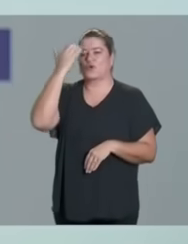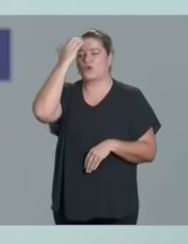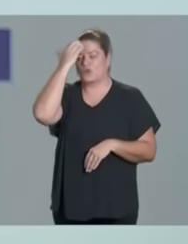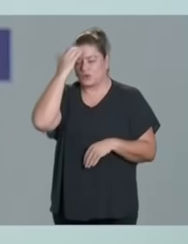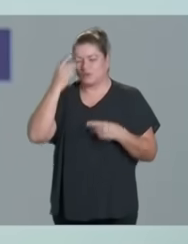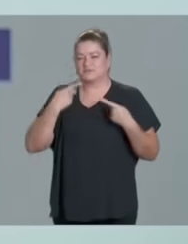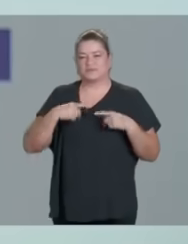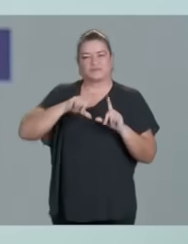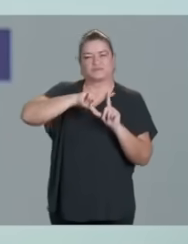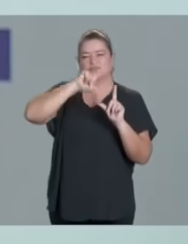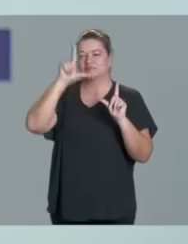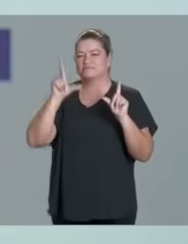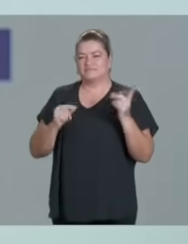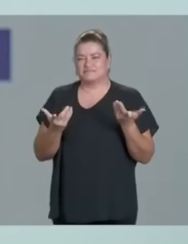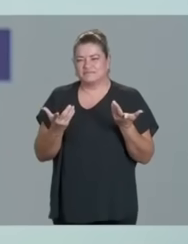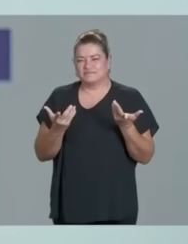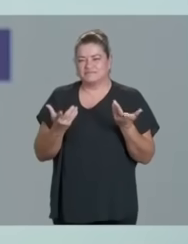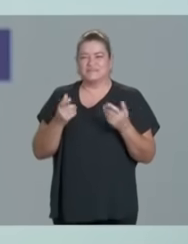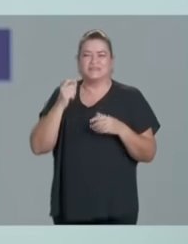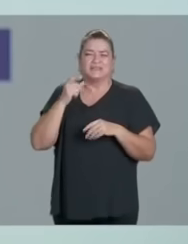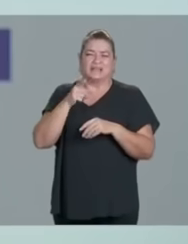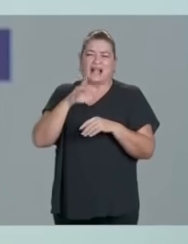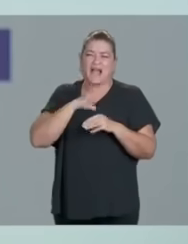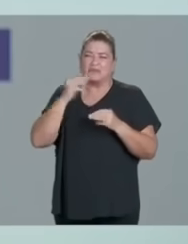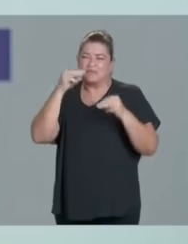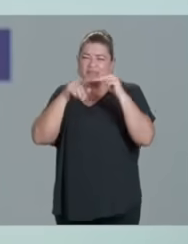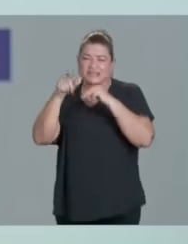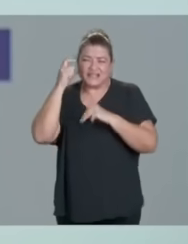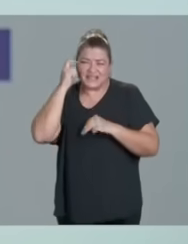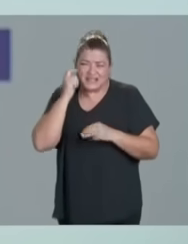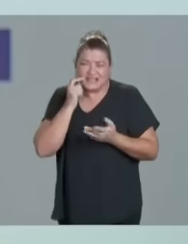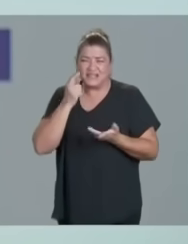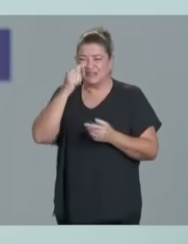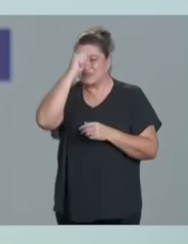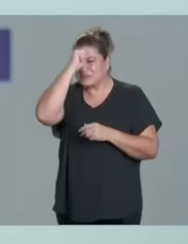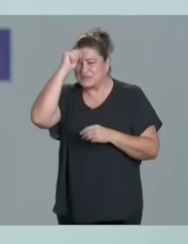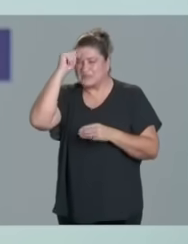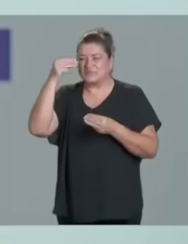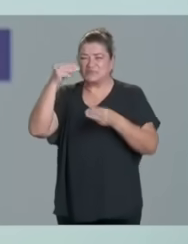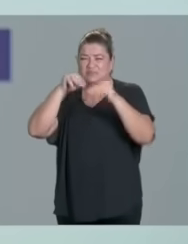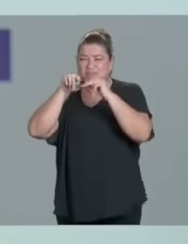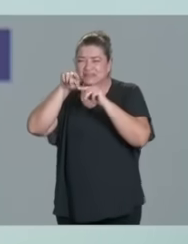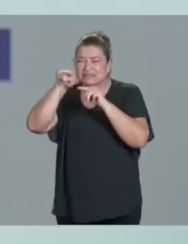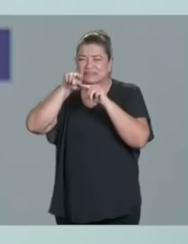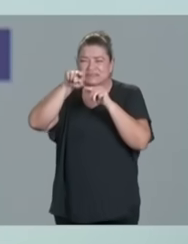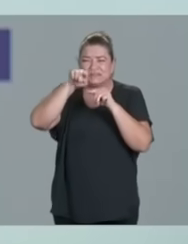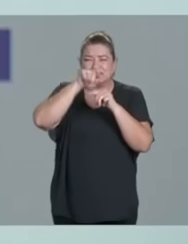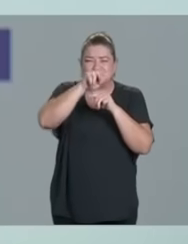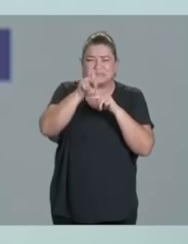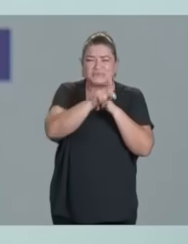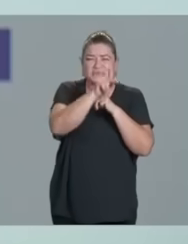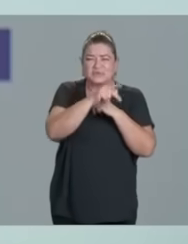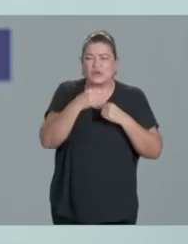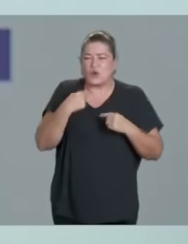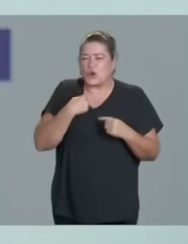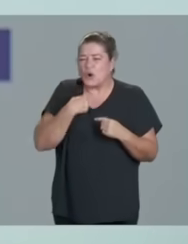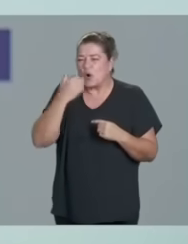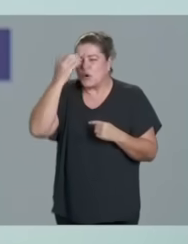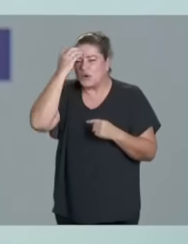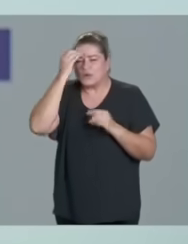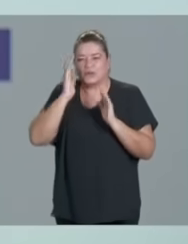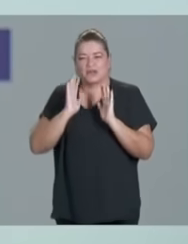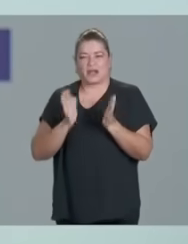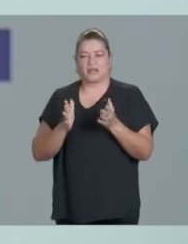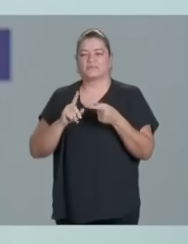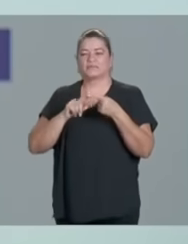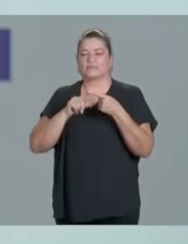de Guerrero, la Sierra Tarahumara, los Altos de Chiapas. Vamos a salir adelante con salud, educación, infraestructura